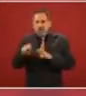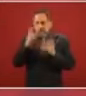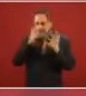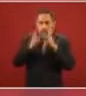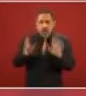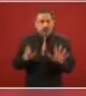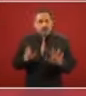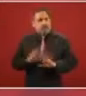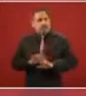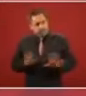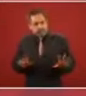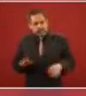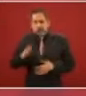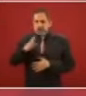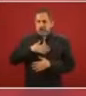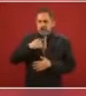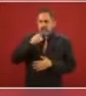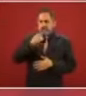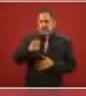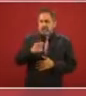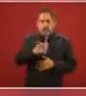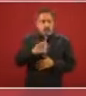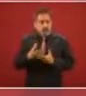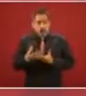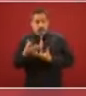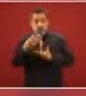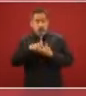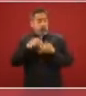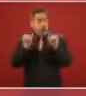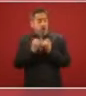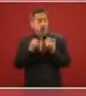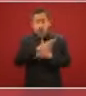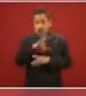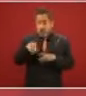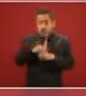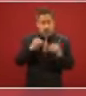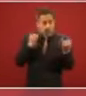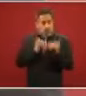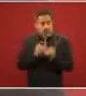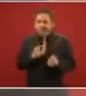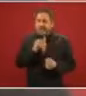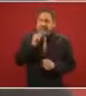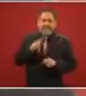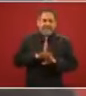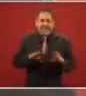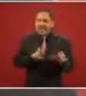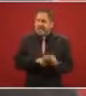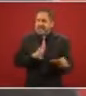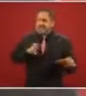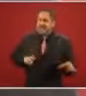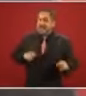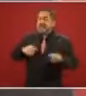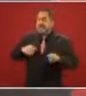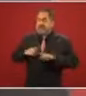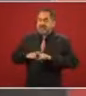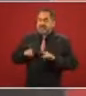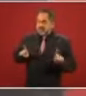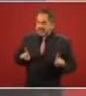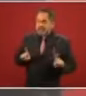Tuve que decir, no nos metan a todos en el mismo costal, no somos iguales.